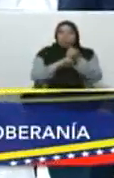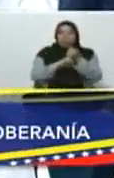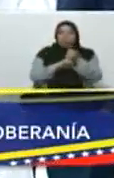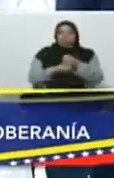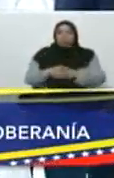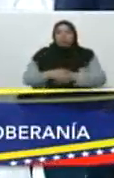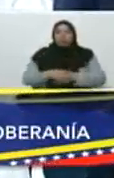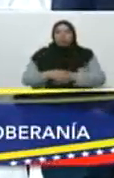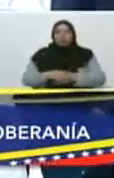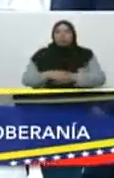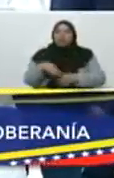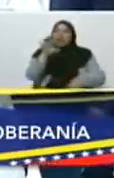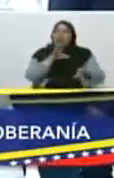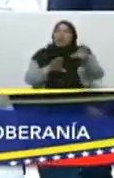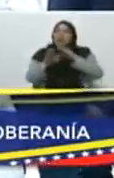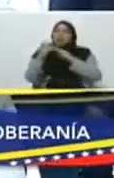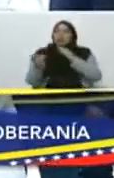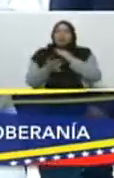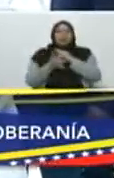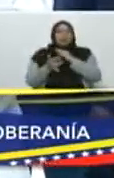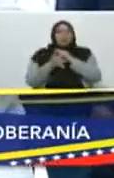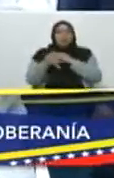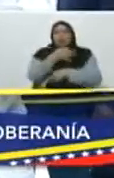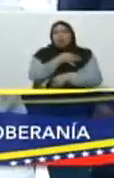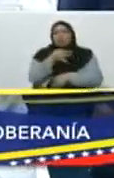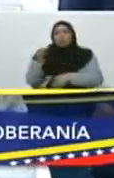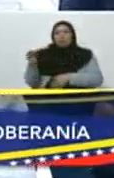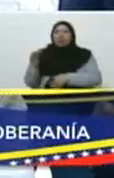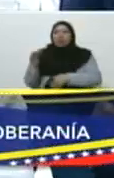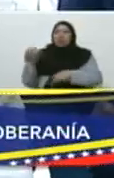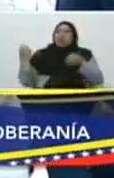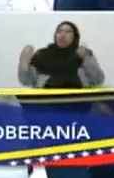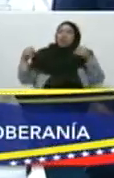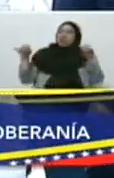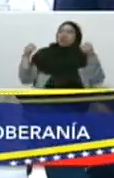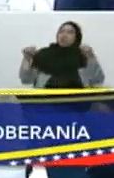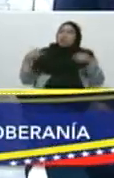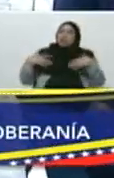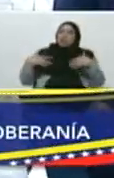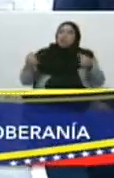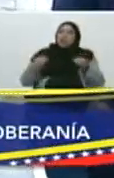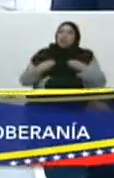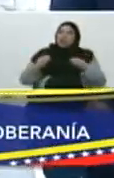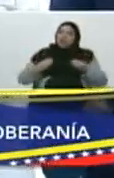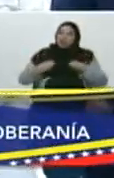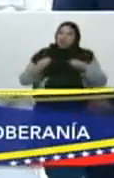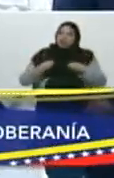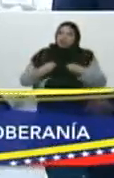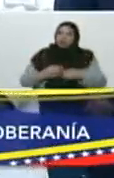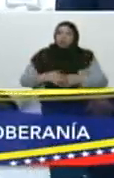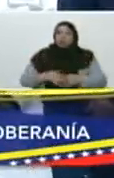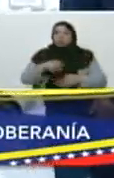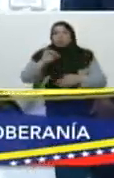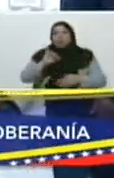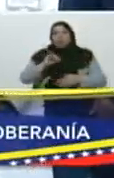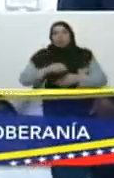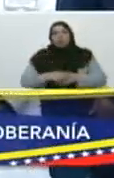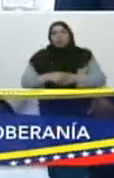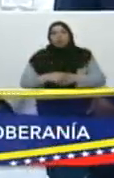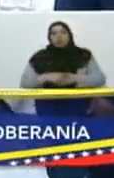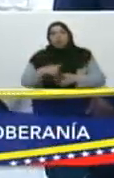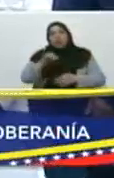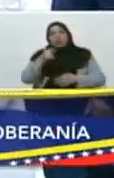la ciencia, Yaracuy la tecnología. También, la ciencia y la tecnología aplicada a la salud, a la vida. Quiero decirle que yo tengo células en un